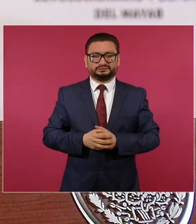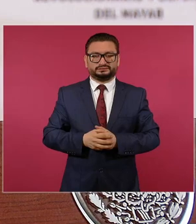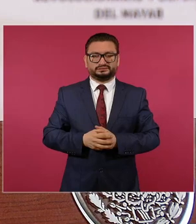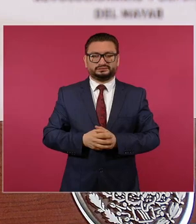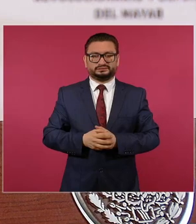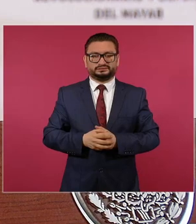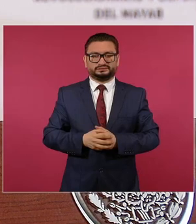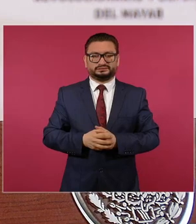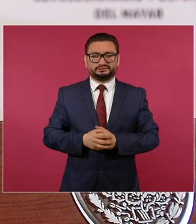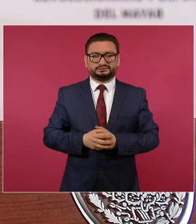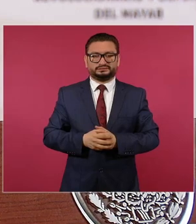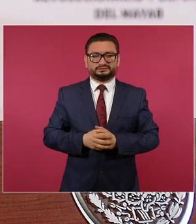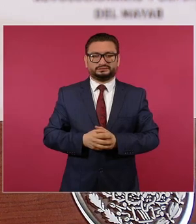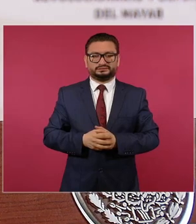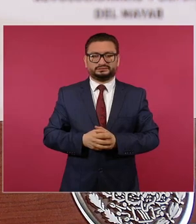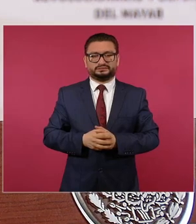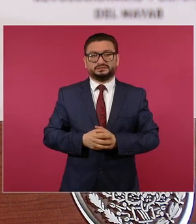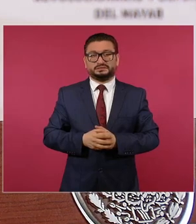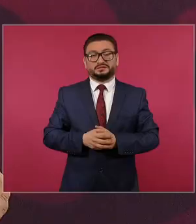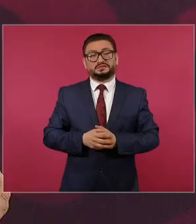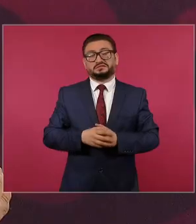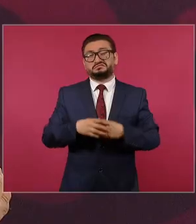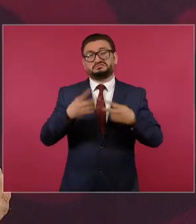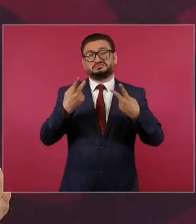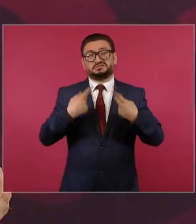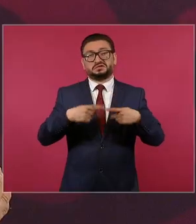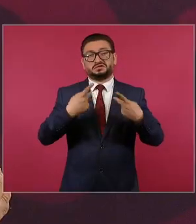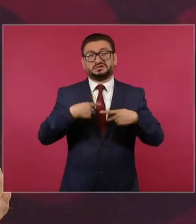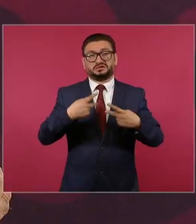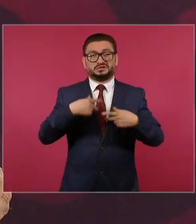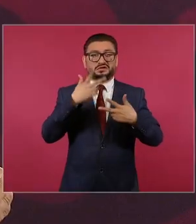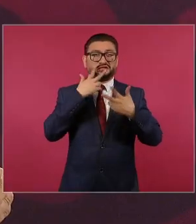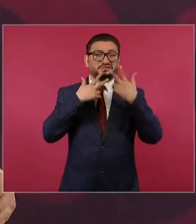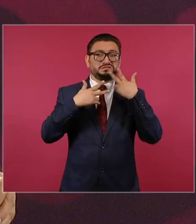Y a mentir.